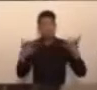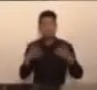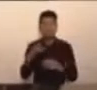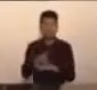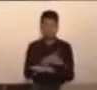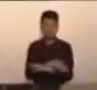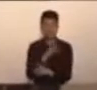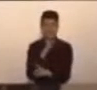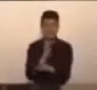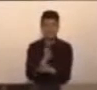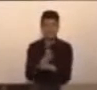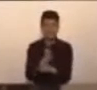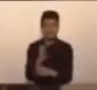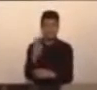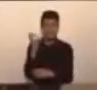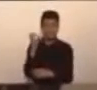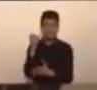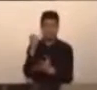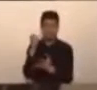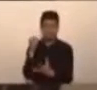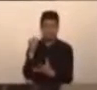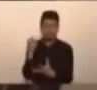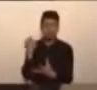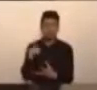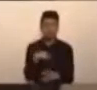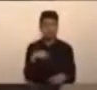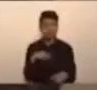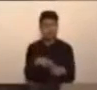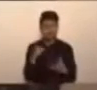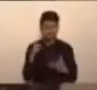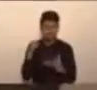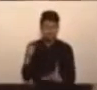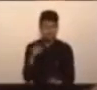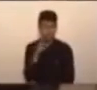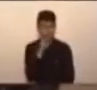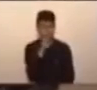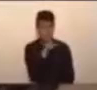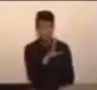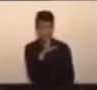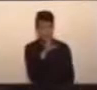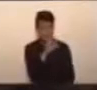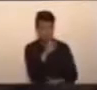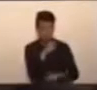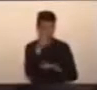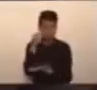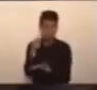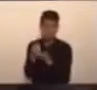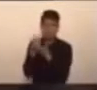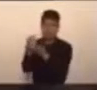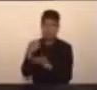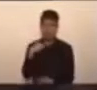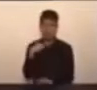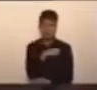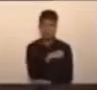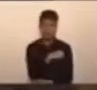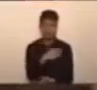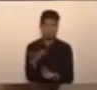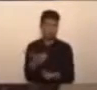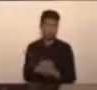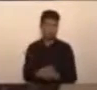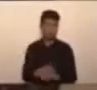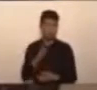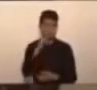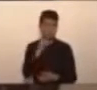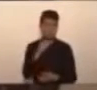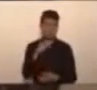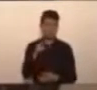esta dificultad fiscal nosotros saquemos recursos de la nación para ayudar a privados. Cuando